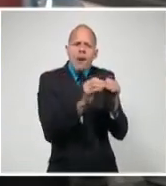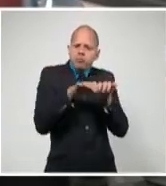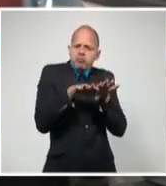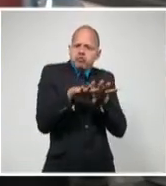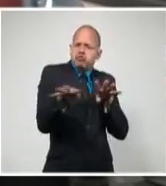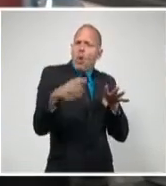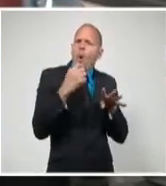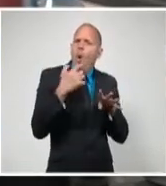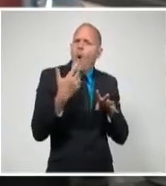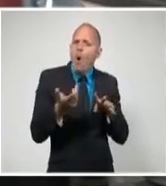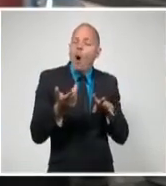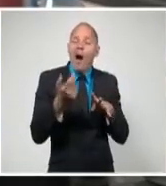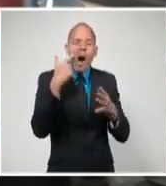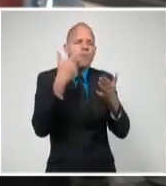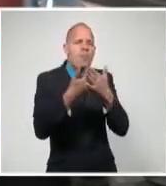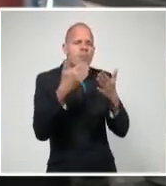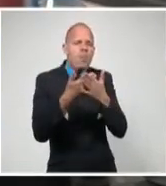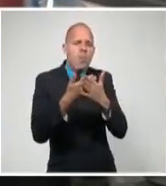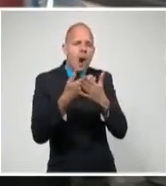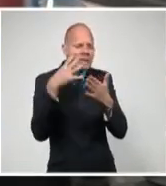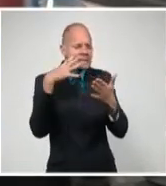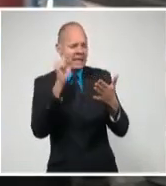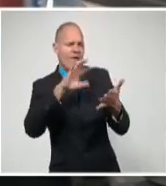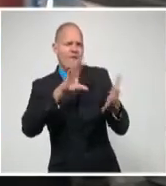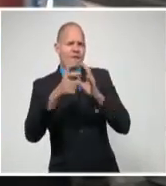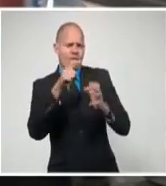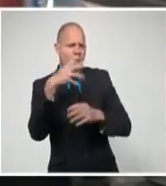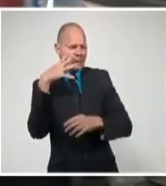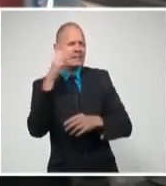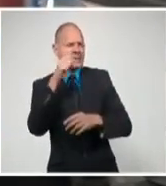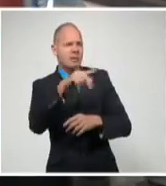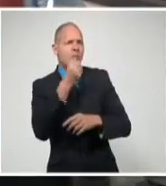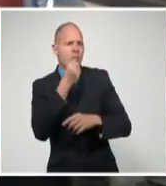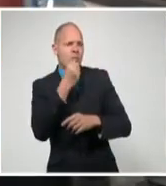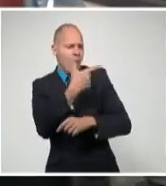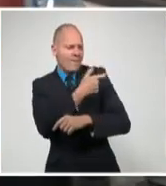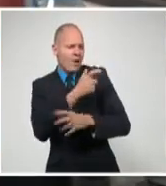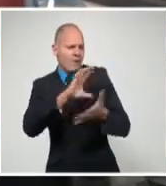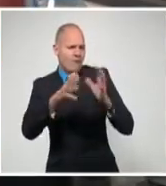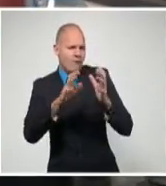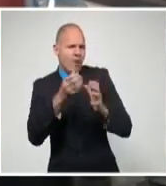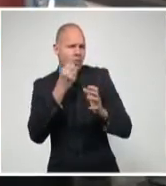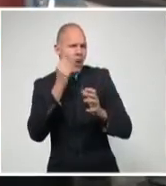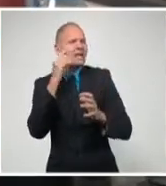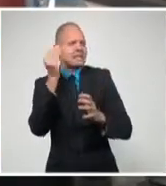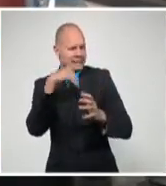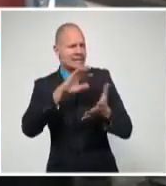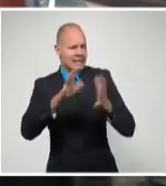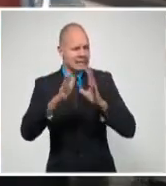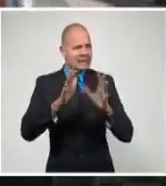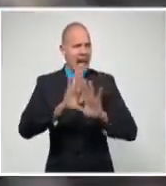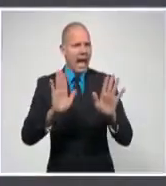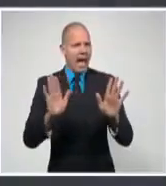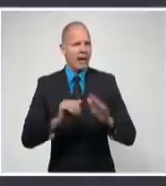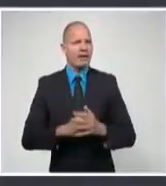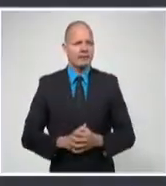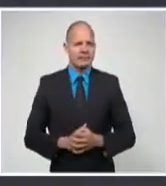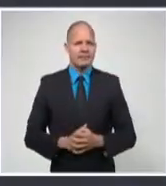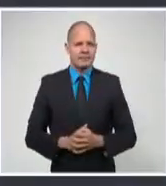vulnerabilidades y esas vulnerabilidades son las que han permitido abrir el camino hacia diferentes tipos de vacunas y diferentes alternativas de